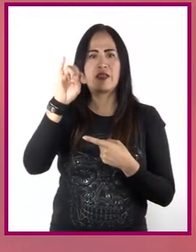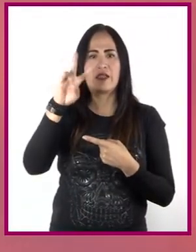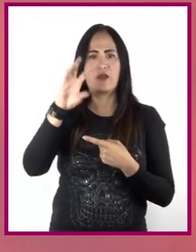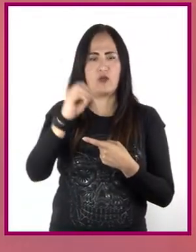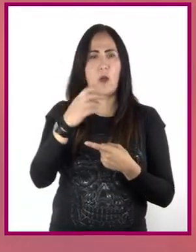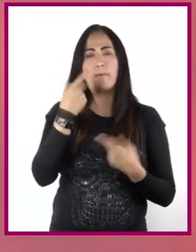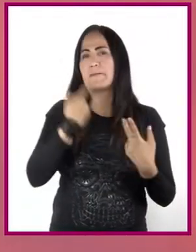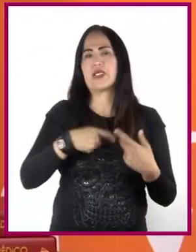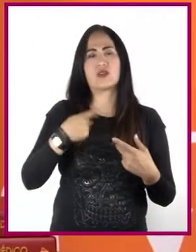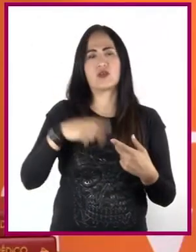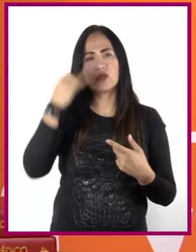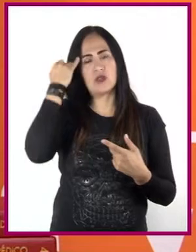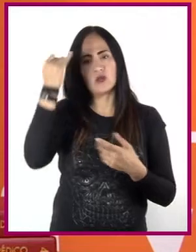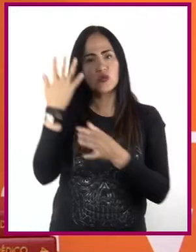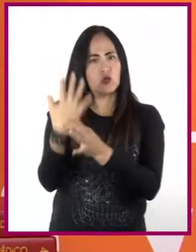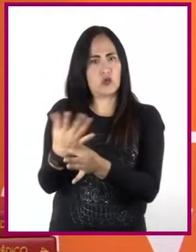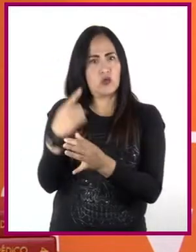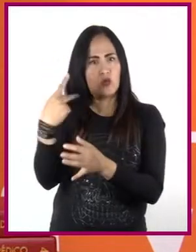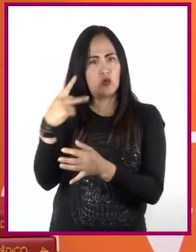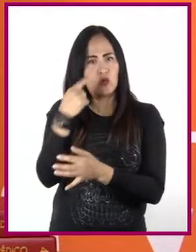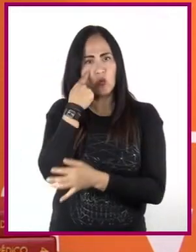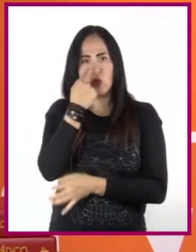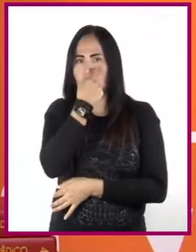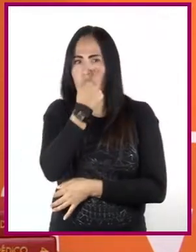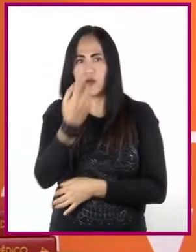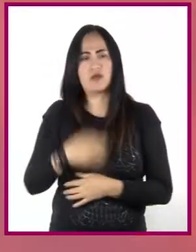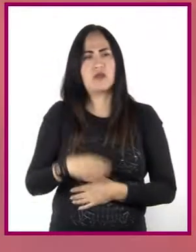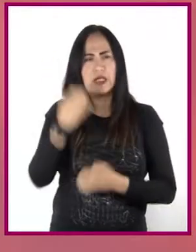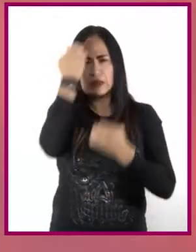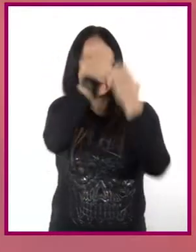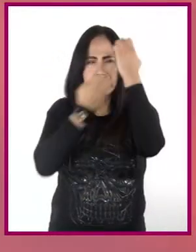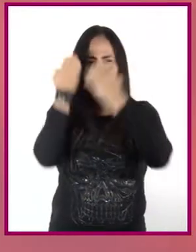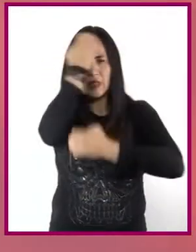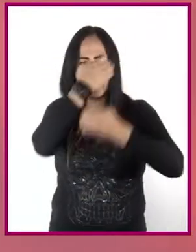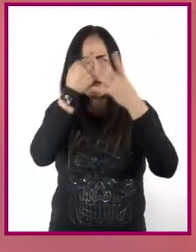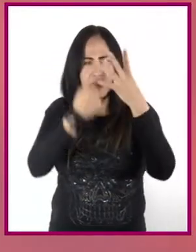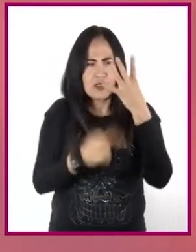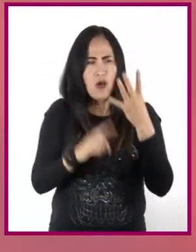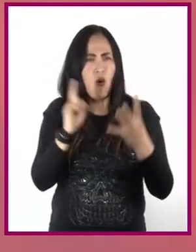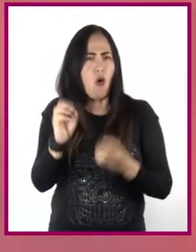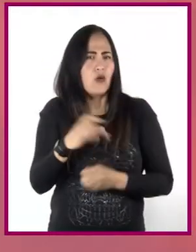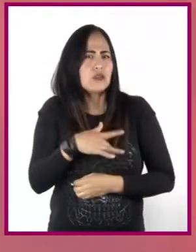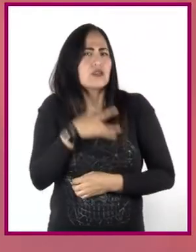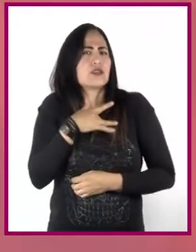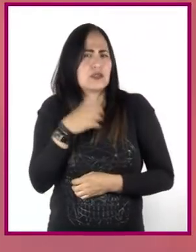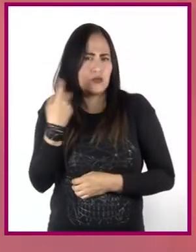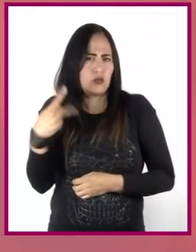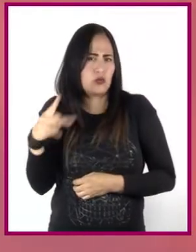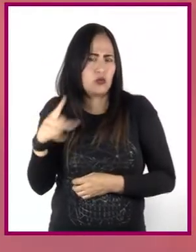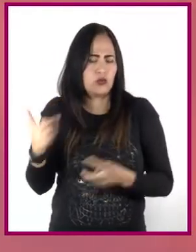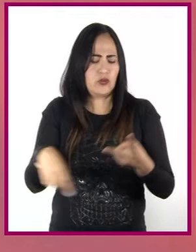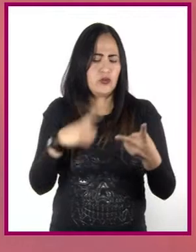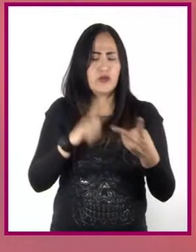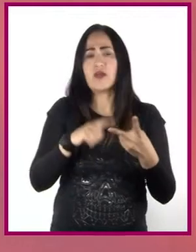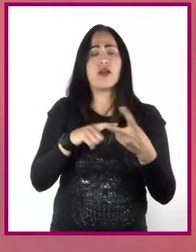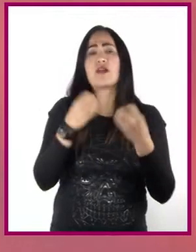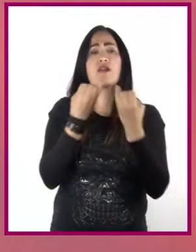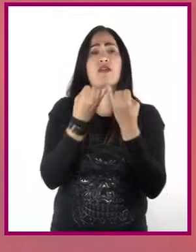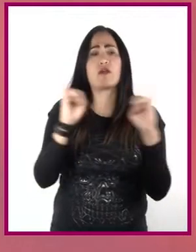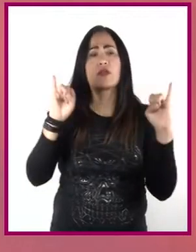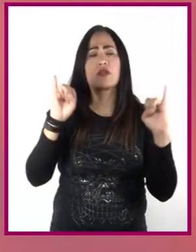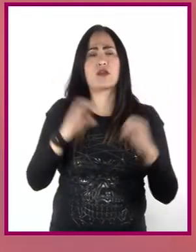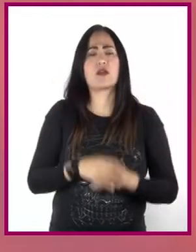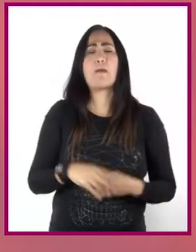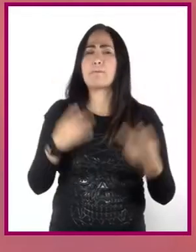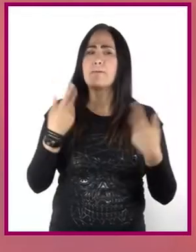personal del autor, su análisis, punto de vista o apreciación. Es independiente. Quien